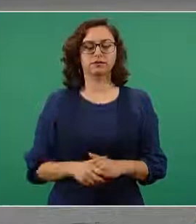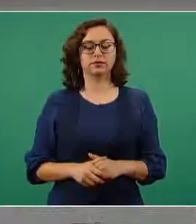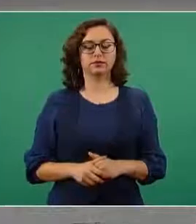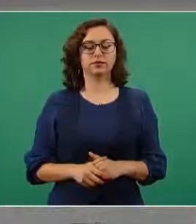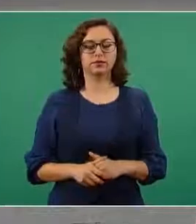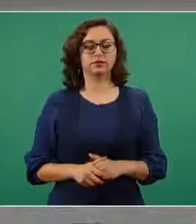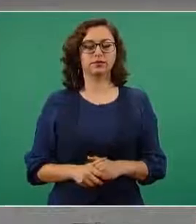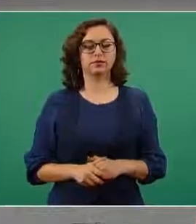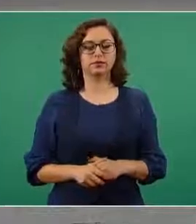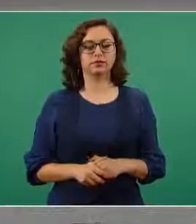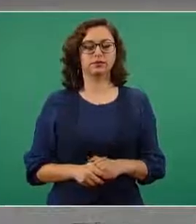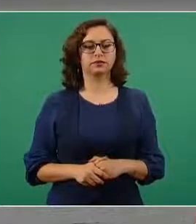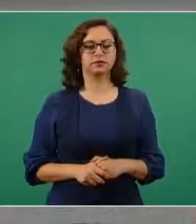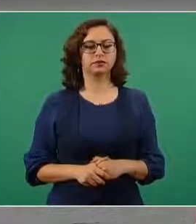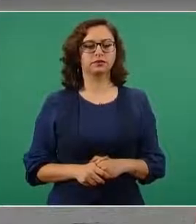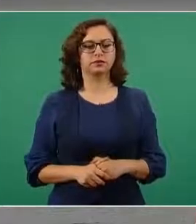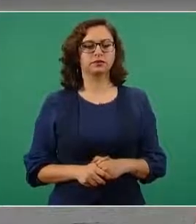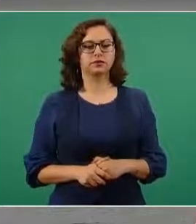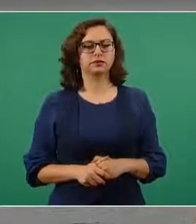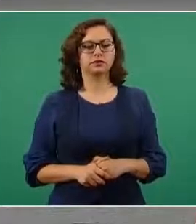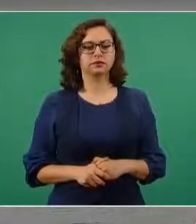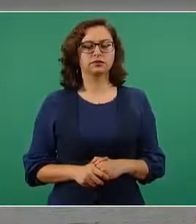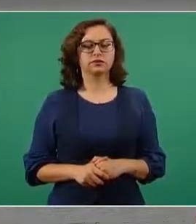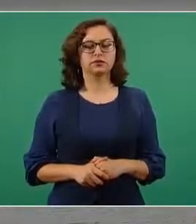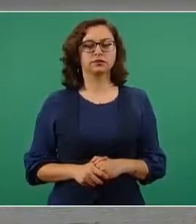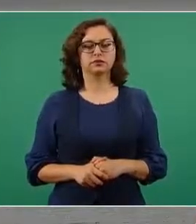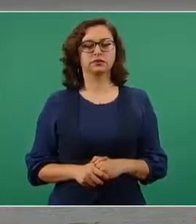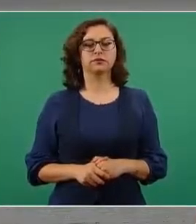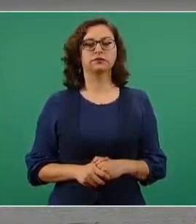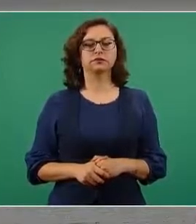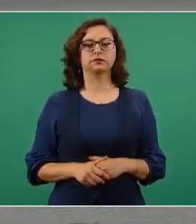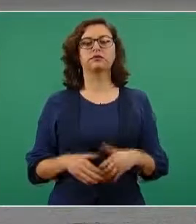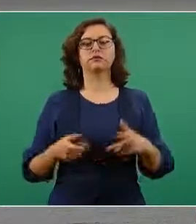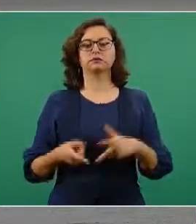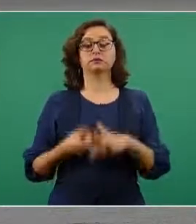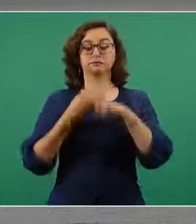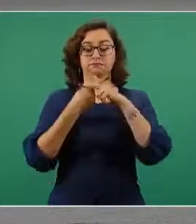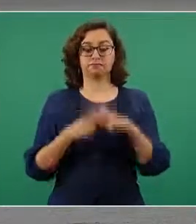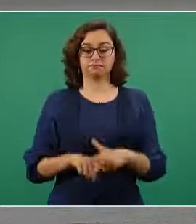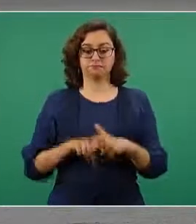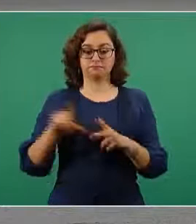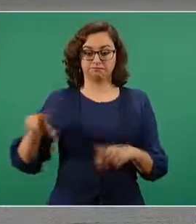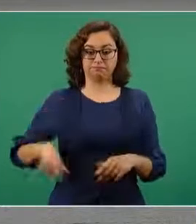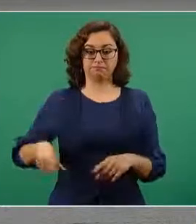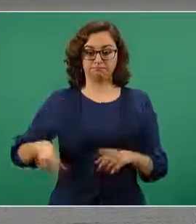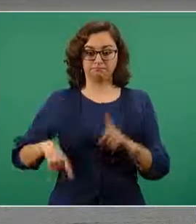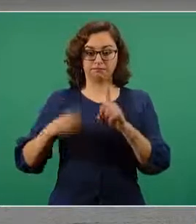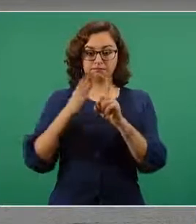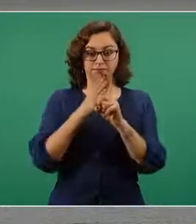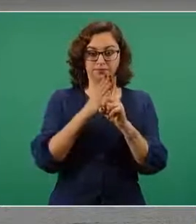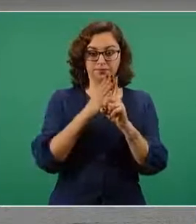No solo no se ha depreciado, sino se ha apreciado.